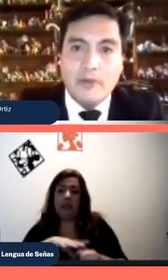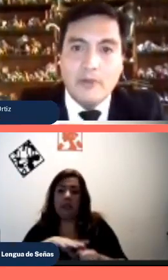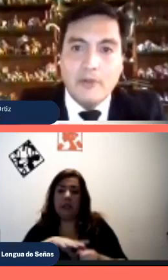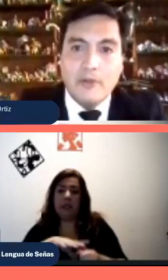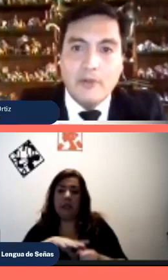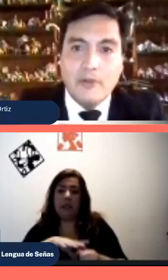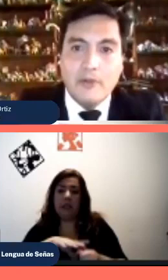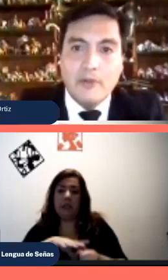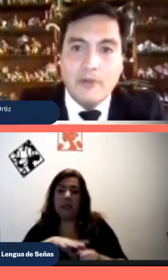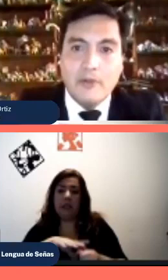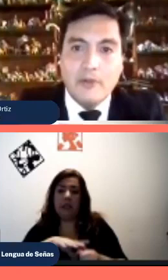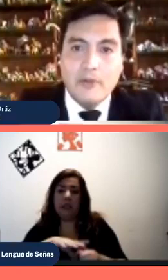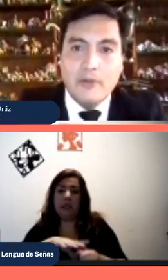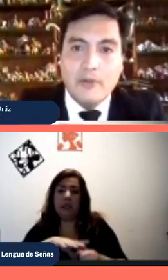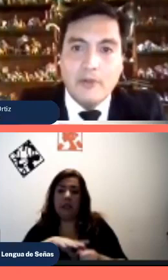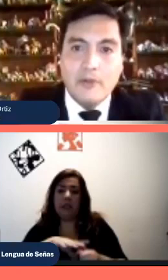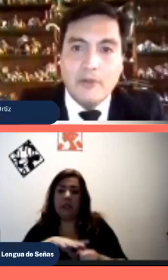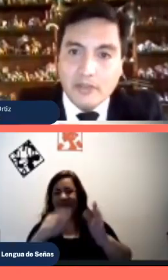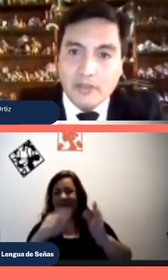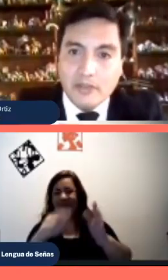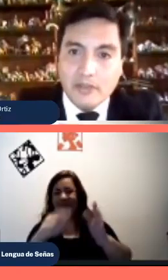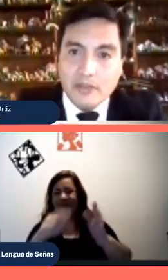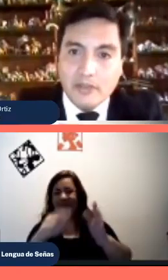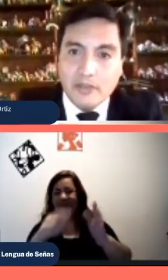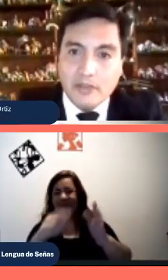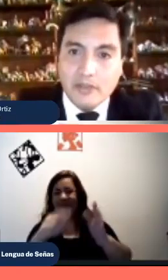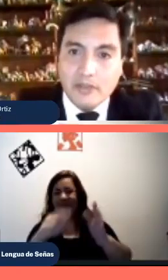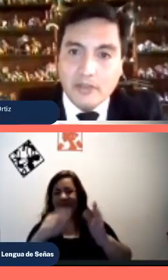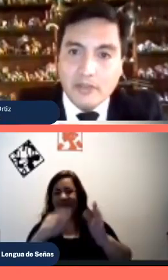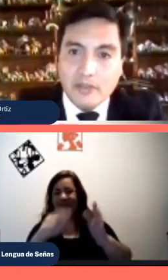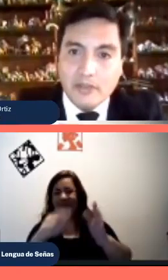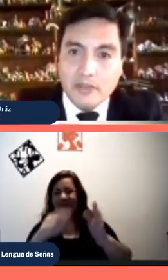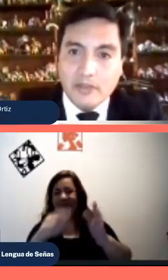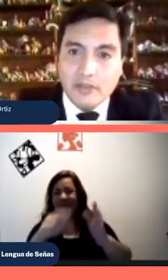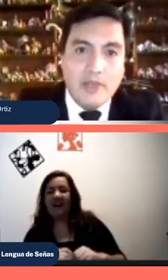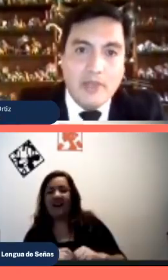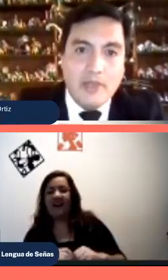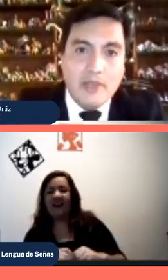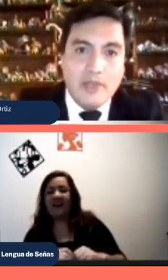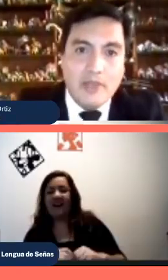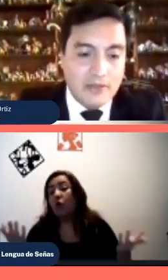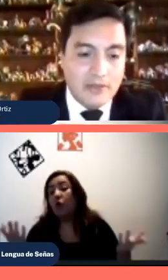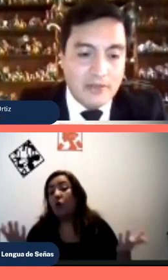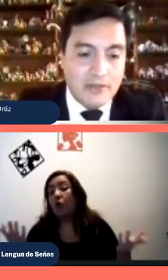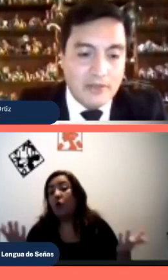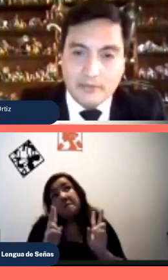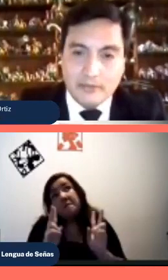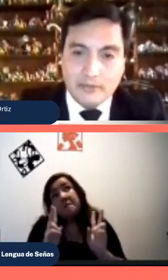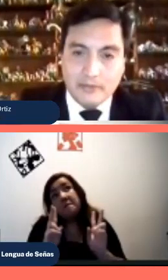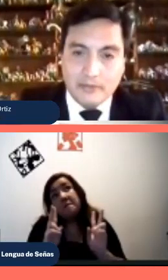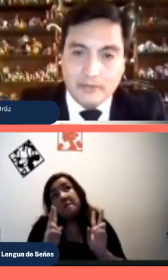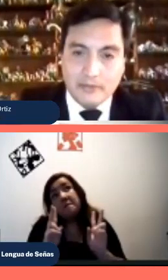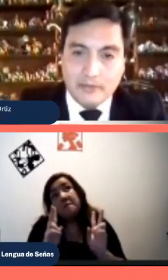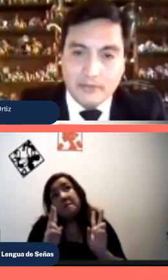donde podemos encontrar esta representación de cómo habría sido en vida el animal que se encontró.